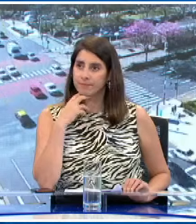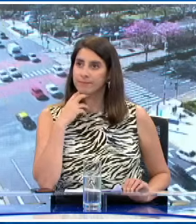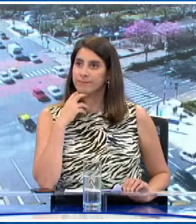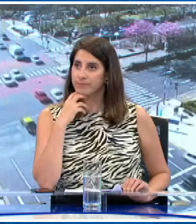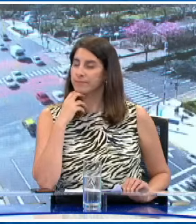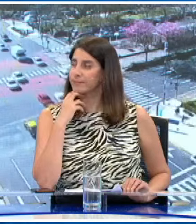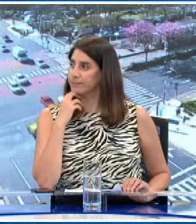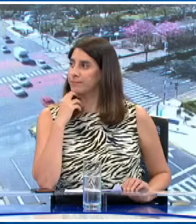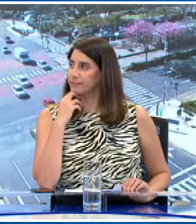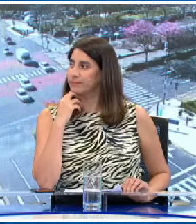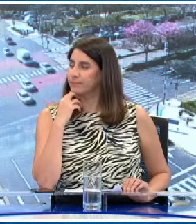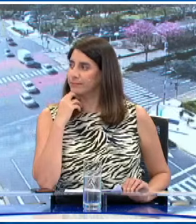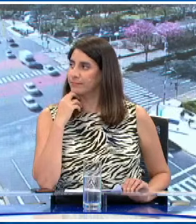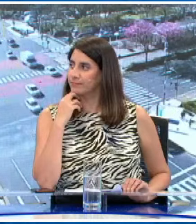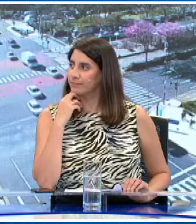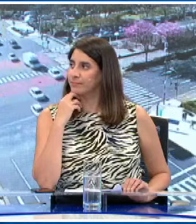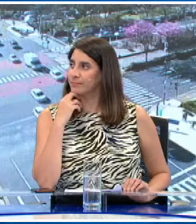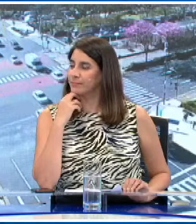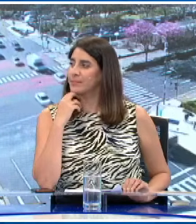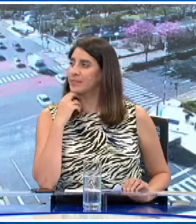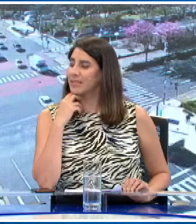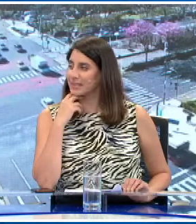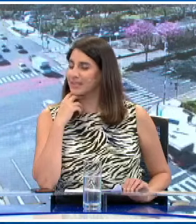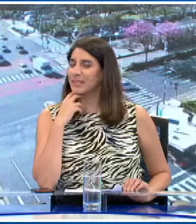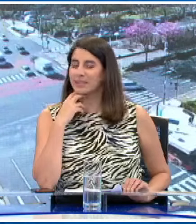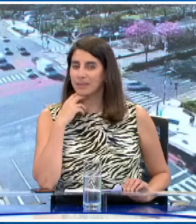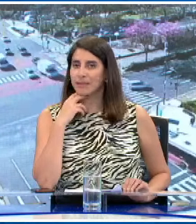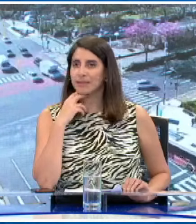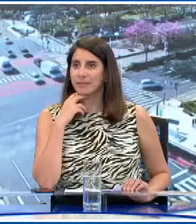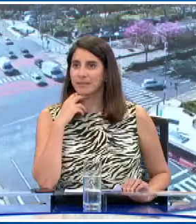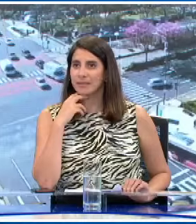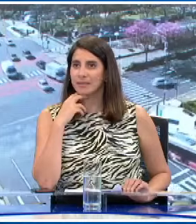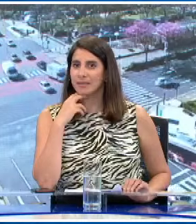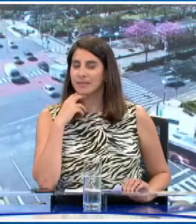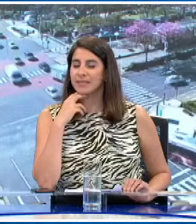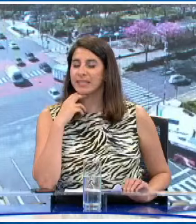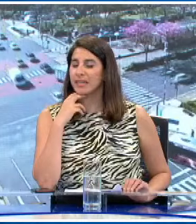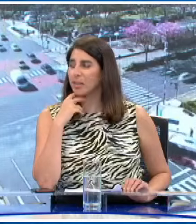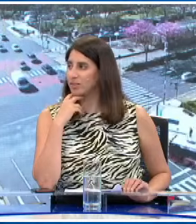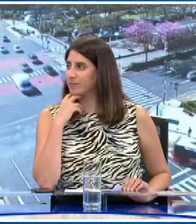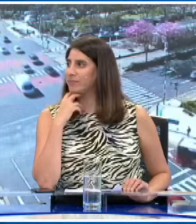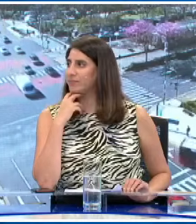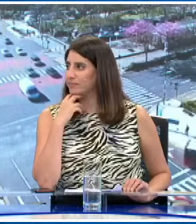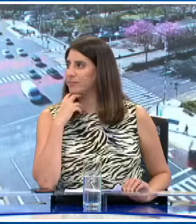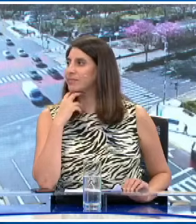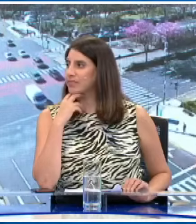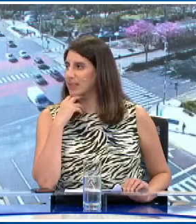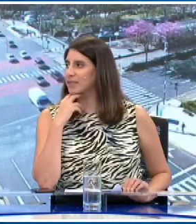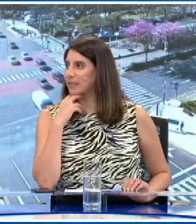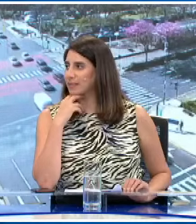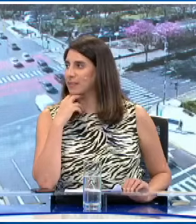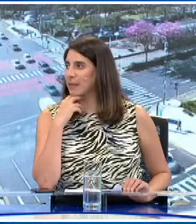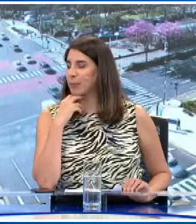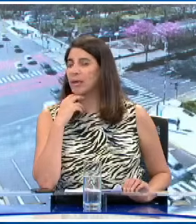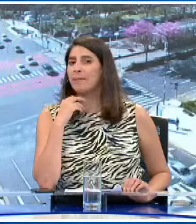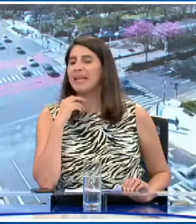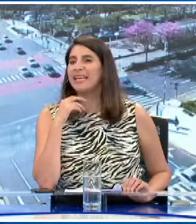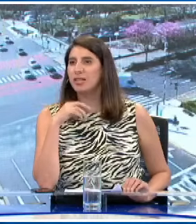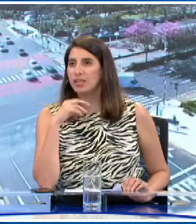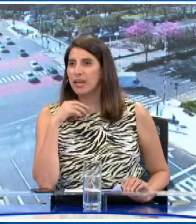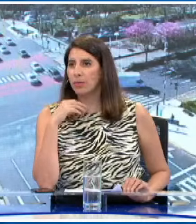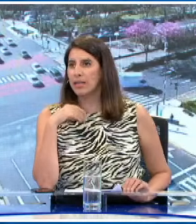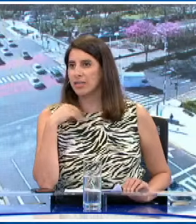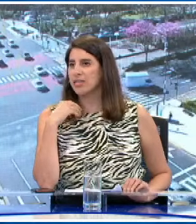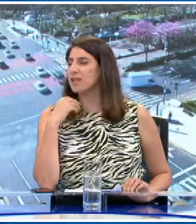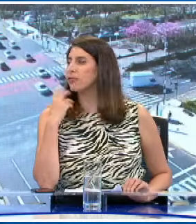te gastaste la plata en otra cosa, tenés que manotear otro lado, y eso es déficit fiscal y riesgo, claro, sí, por sí. eso. Que pone en